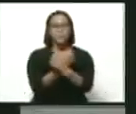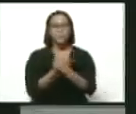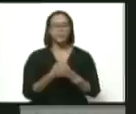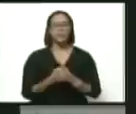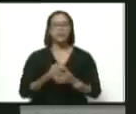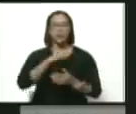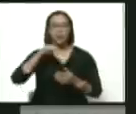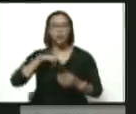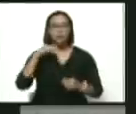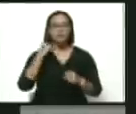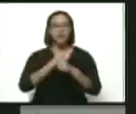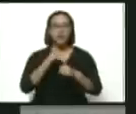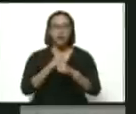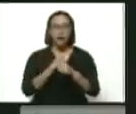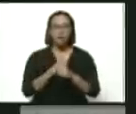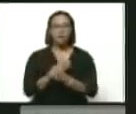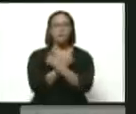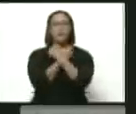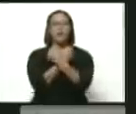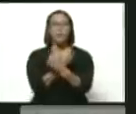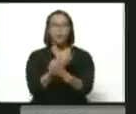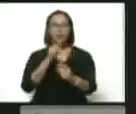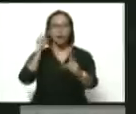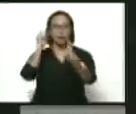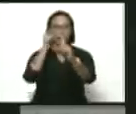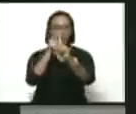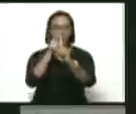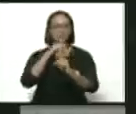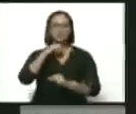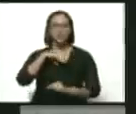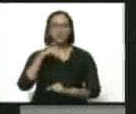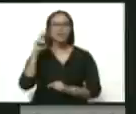trabajamos por amor a una causa histórica, la de Bolívar.